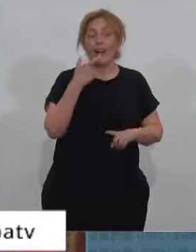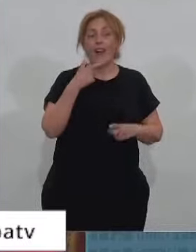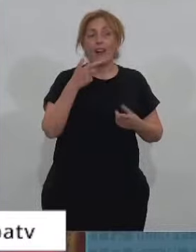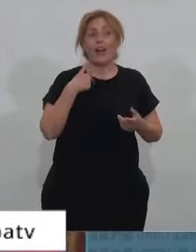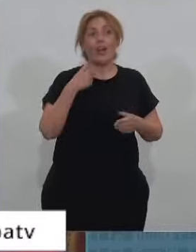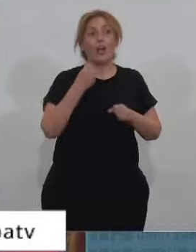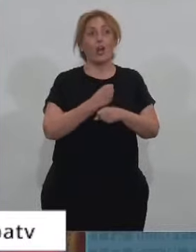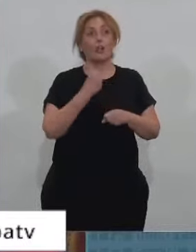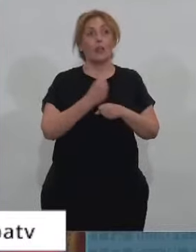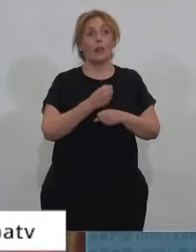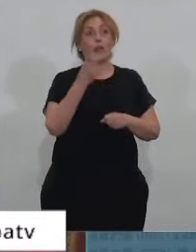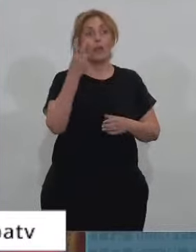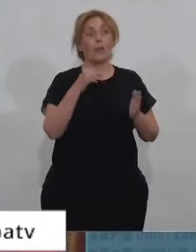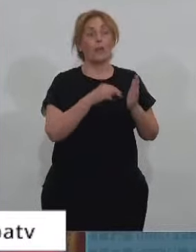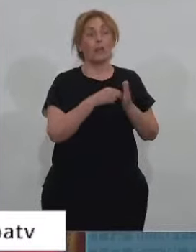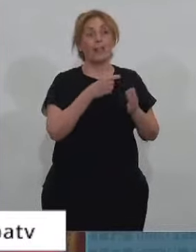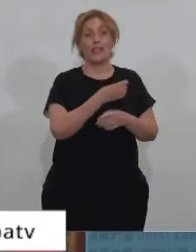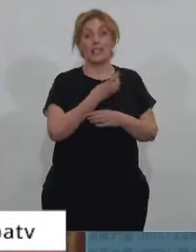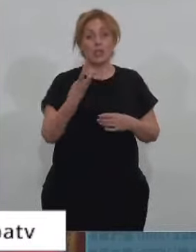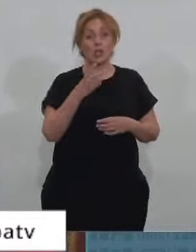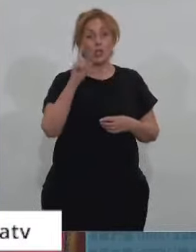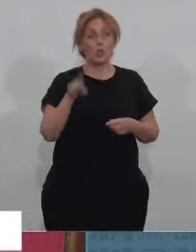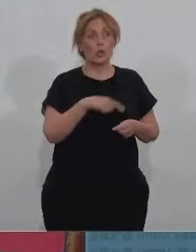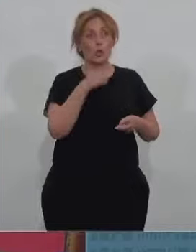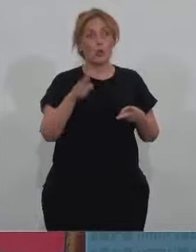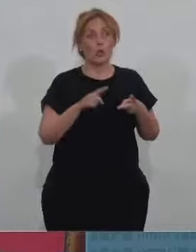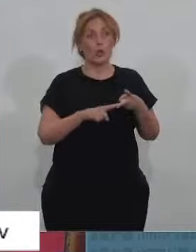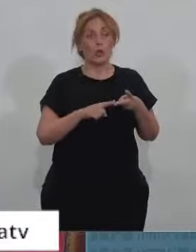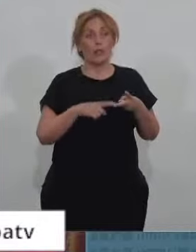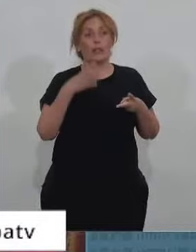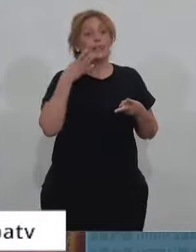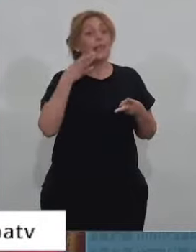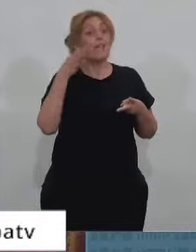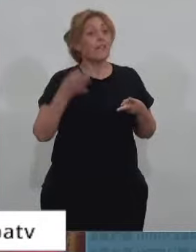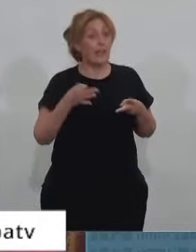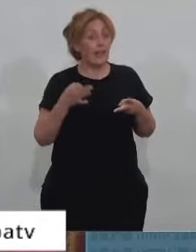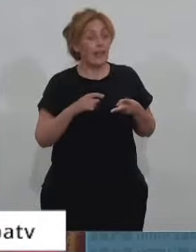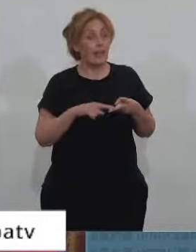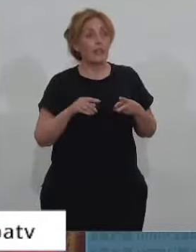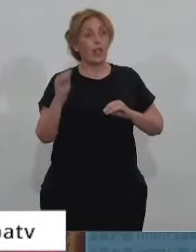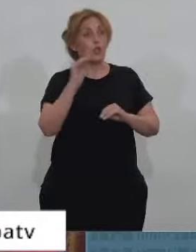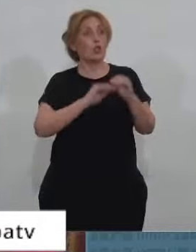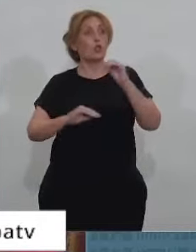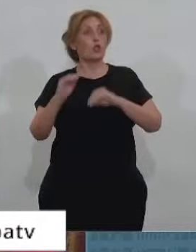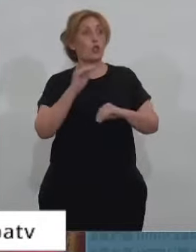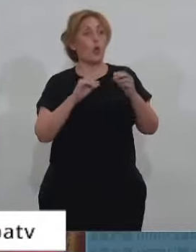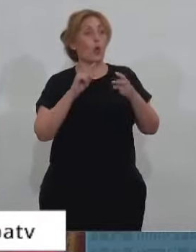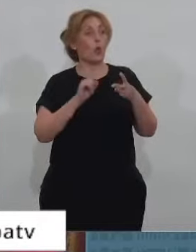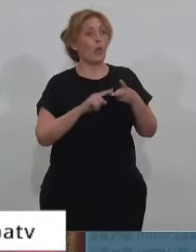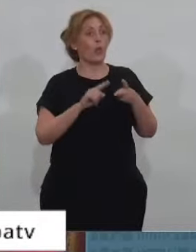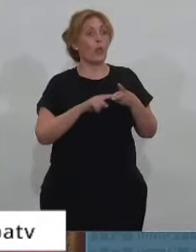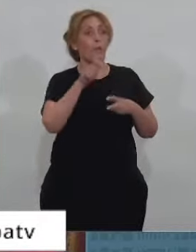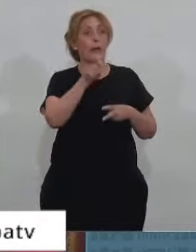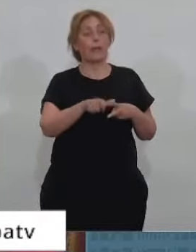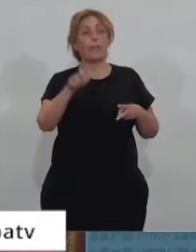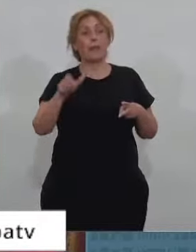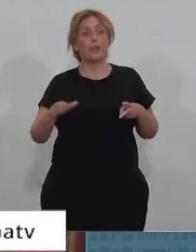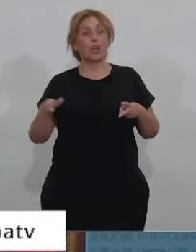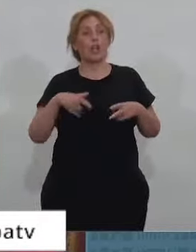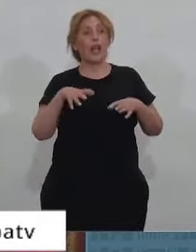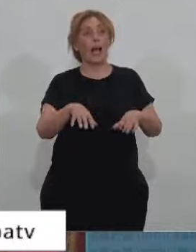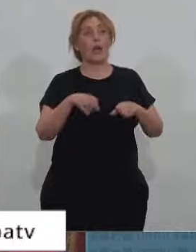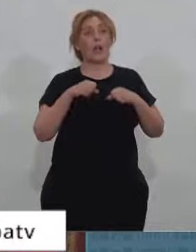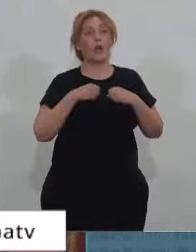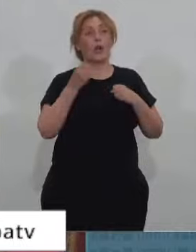Segundo, si es cierto, ¿qué solución tiene usted para estas personas que estaban acogidas en el 2018? Tercera